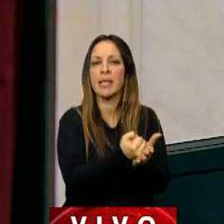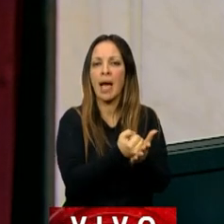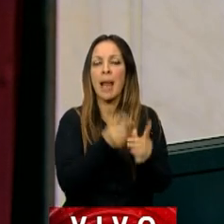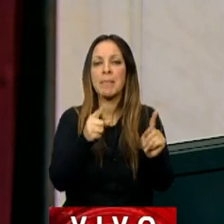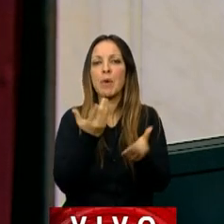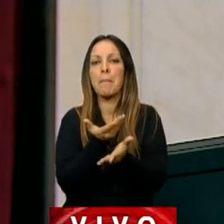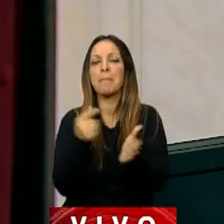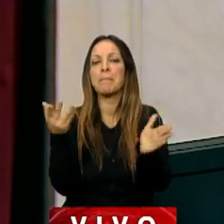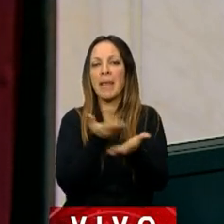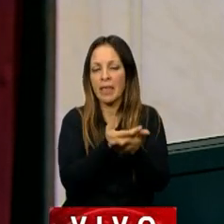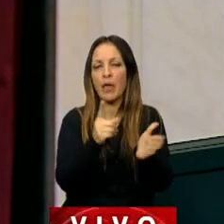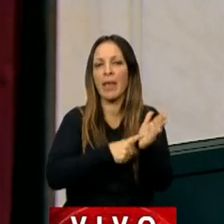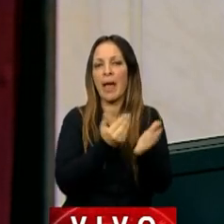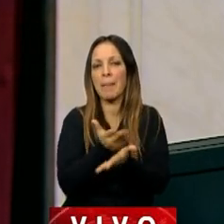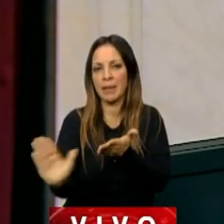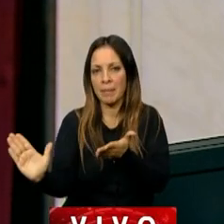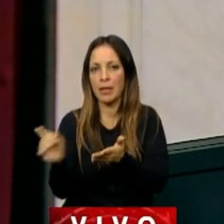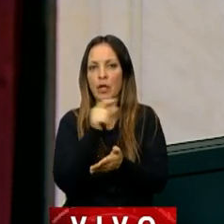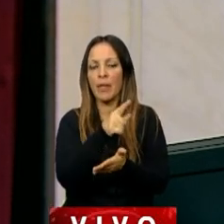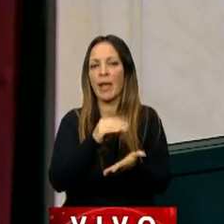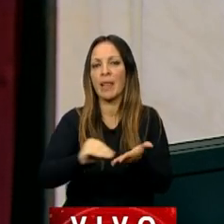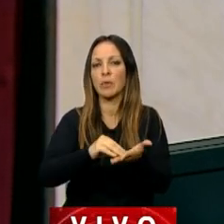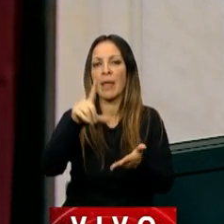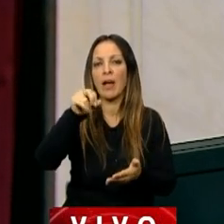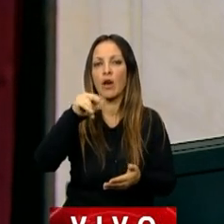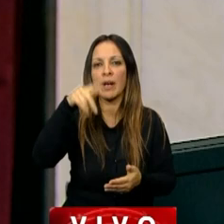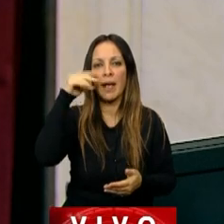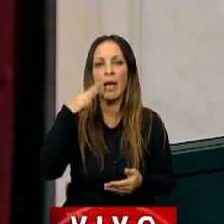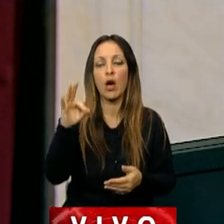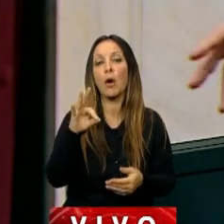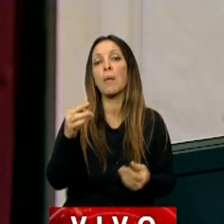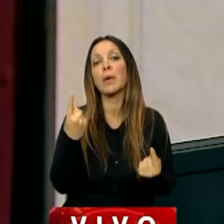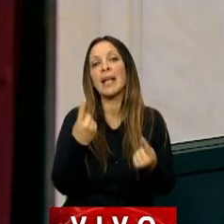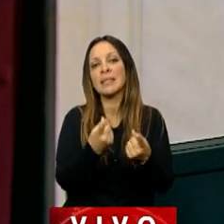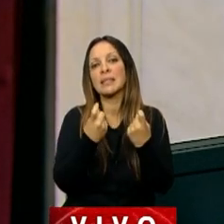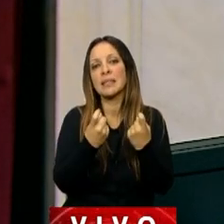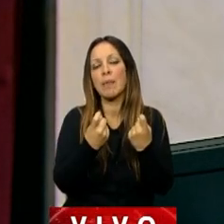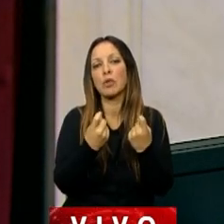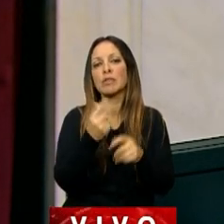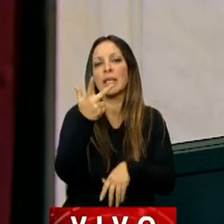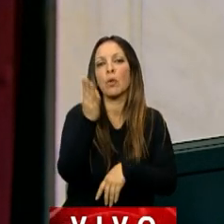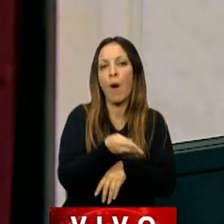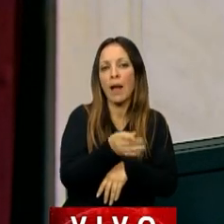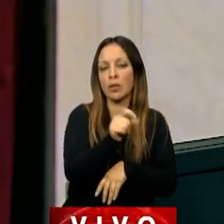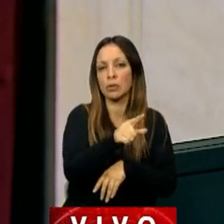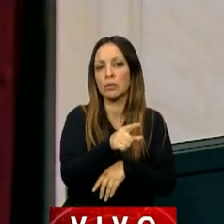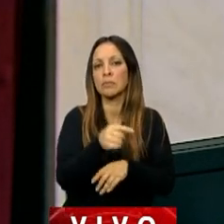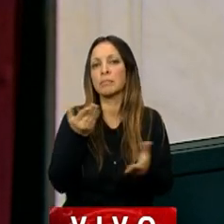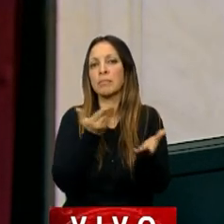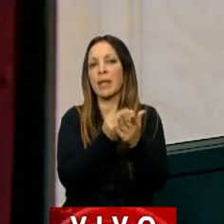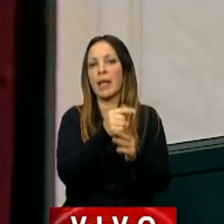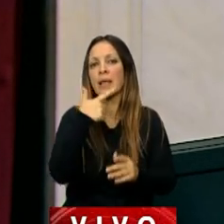de apartamiento de reglamento de la diputada Cornejo, recordando que hacen falta 3/4, moción de la